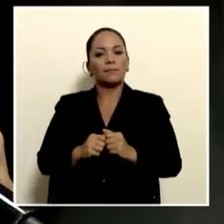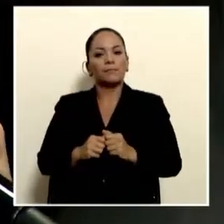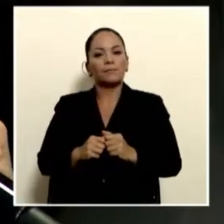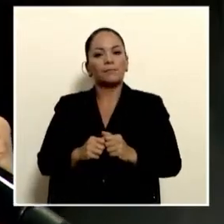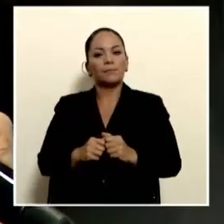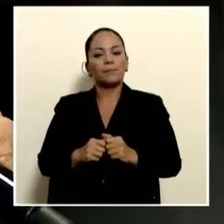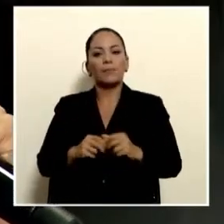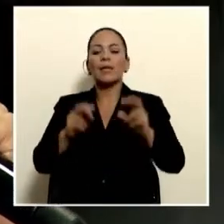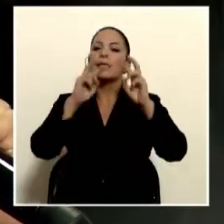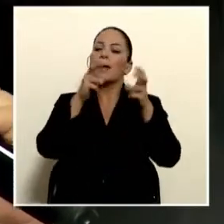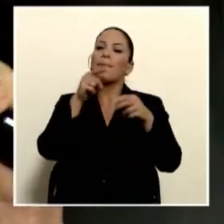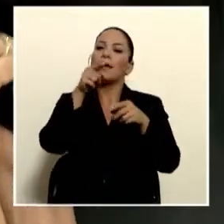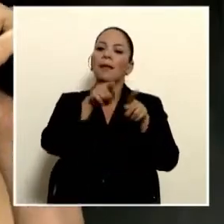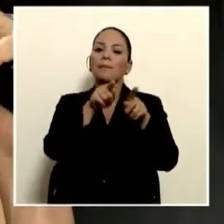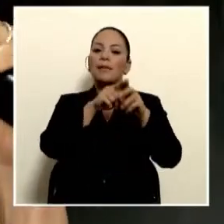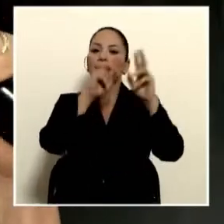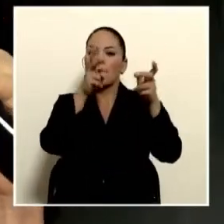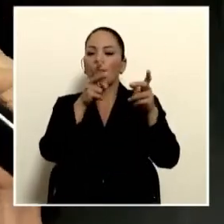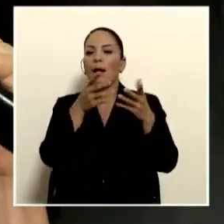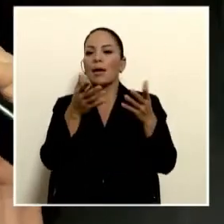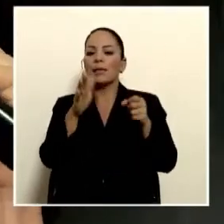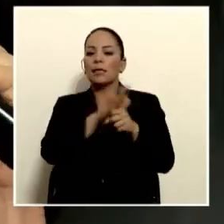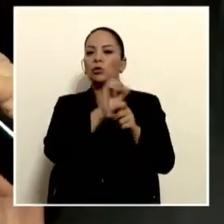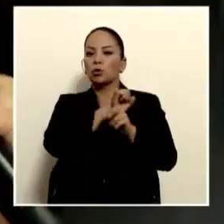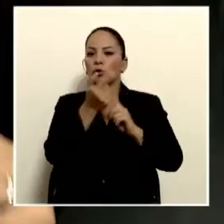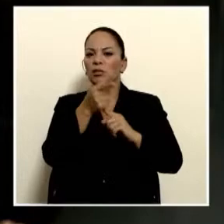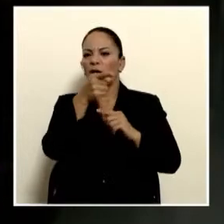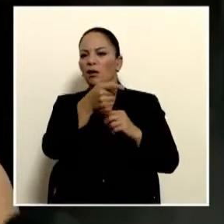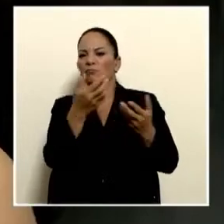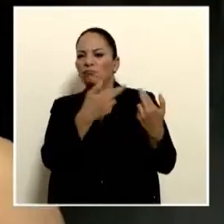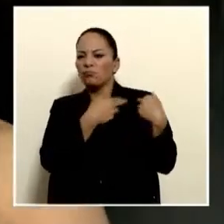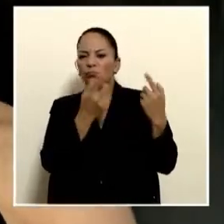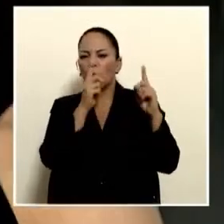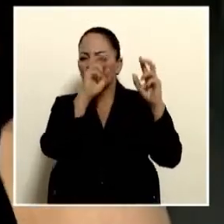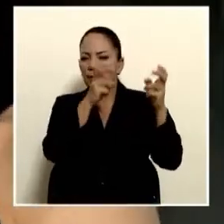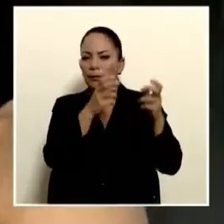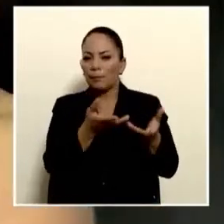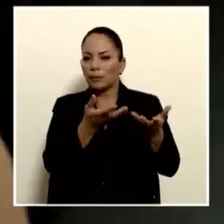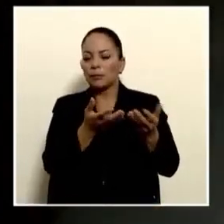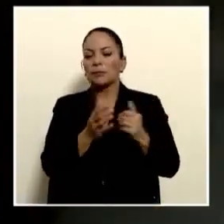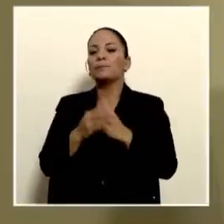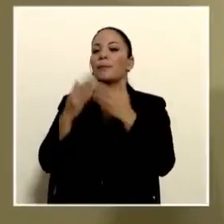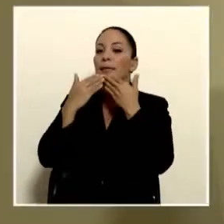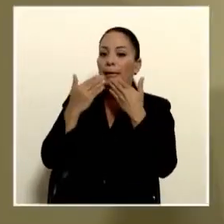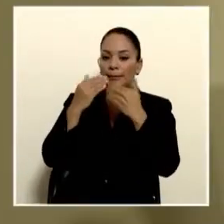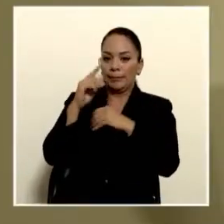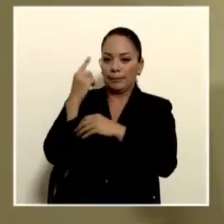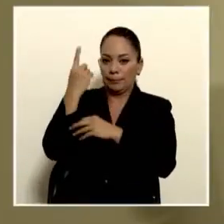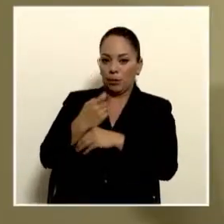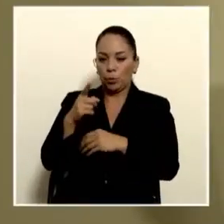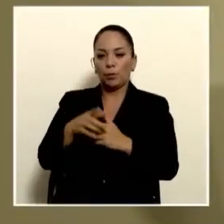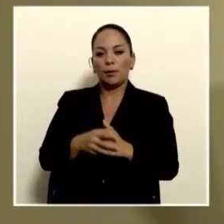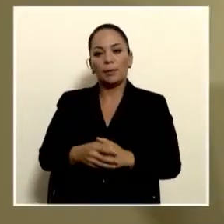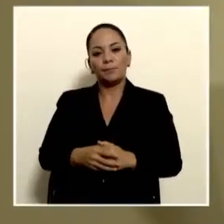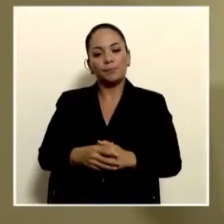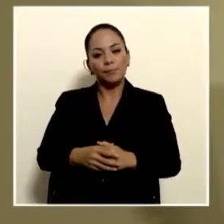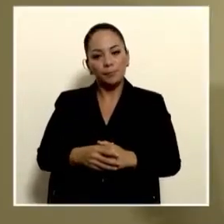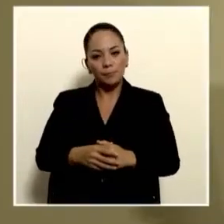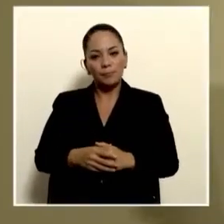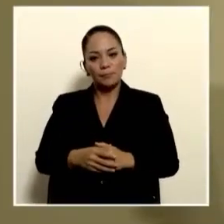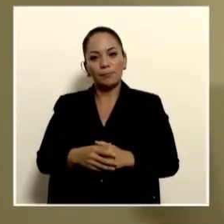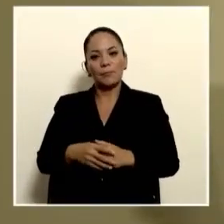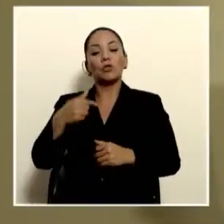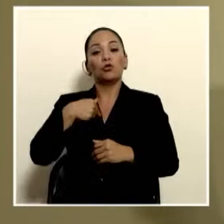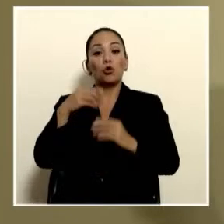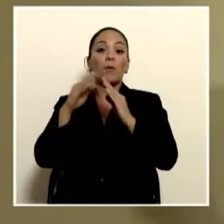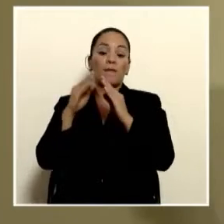del comisionado de integración social, ¿qué ámbitos o temas vería? Muchísimas gracias por la pregunta, porque yo viví en Turquía